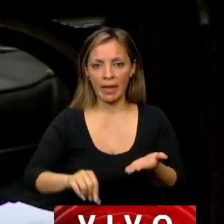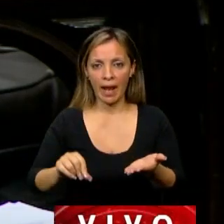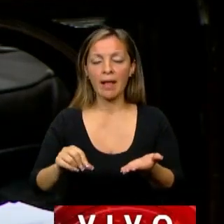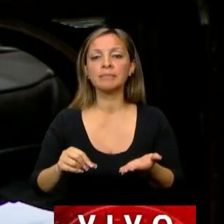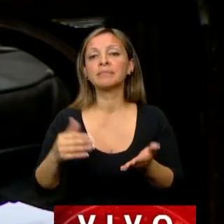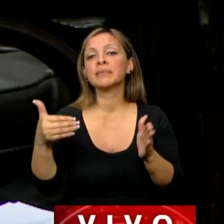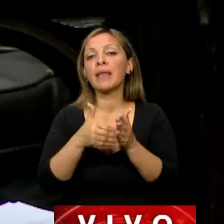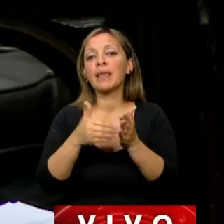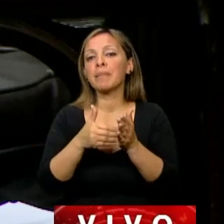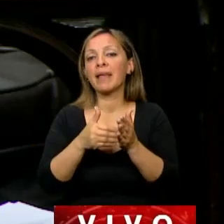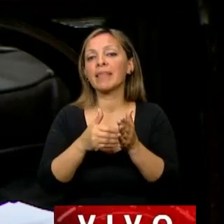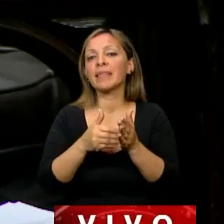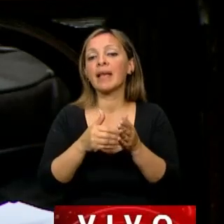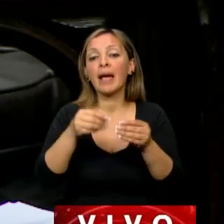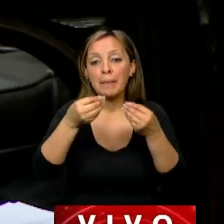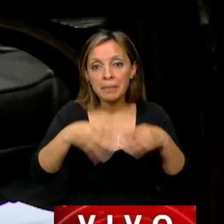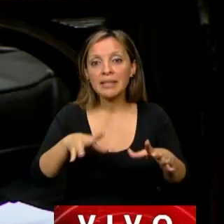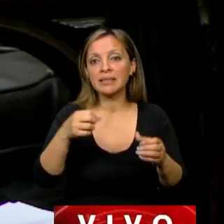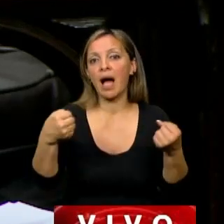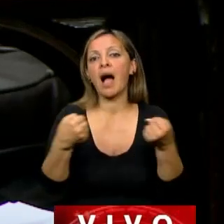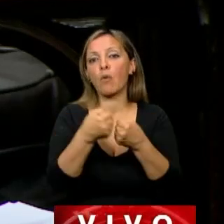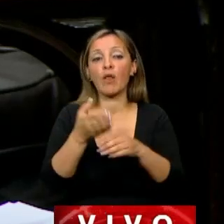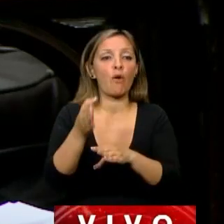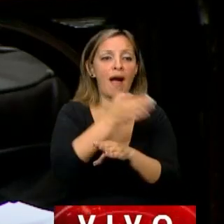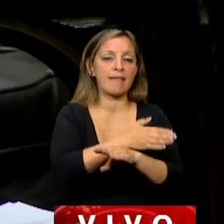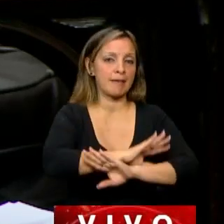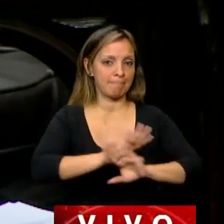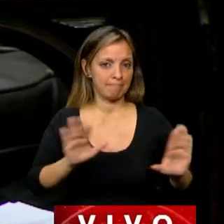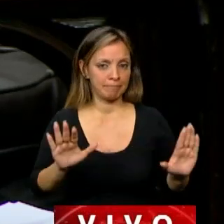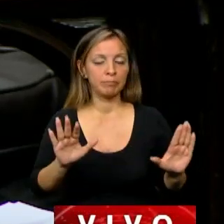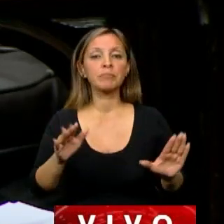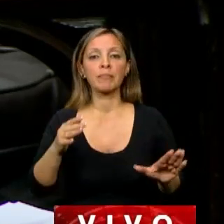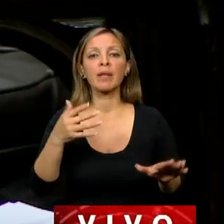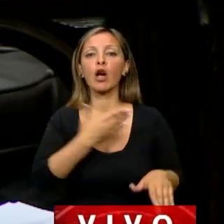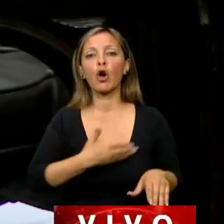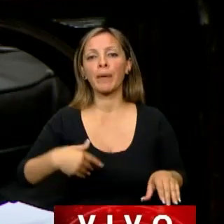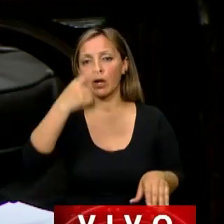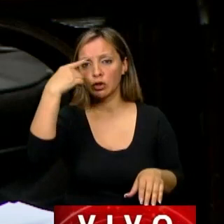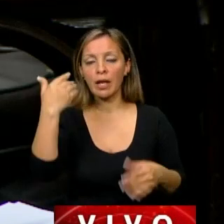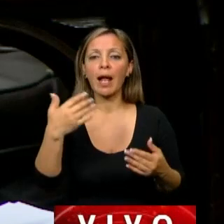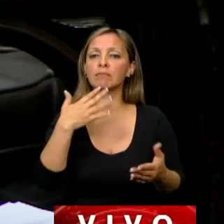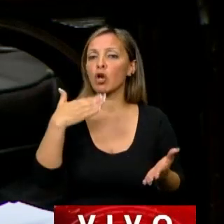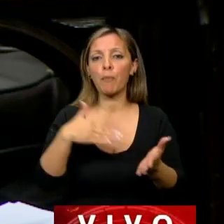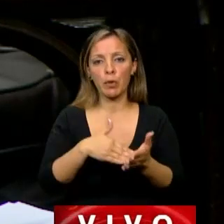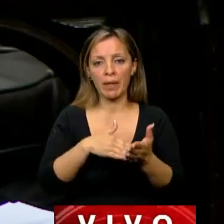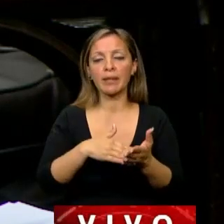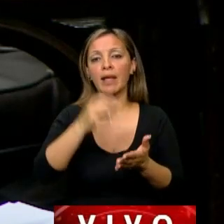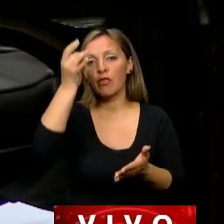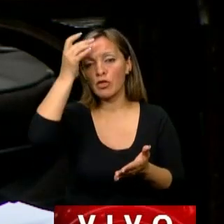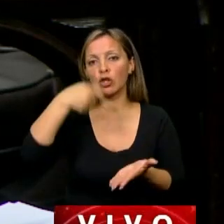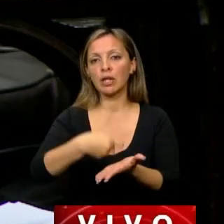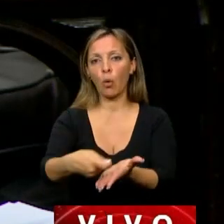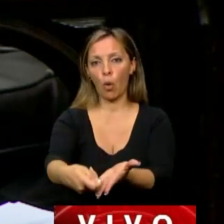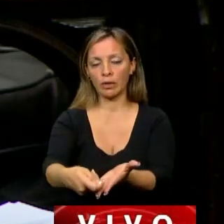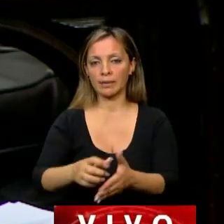anteriores al entrar en vigencia de este acuerdo compromiso del gobierno nacional de pagar en 12 cuotas los saldos pendientes del cumplimiento de la